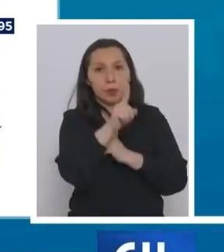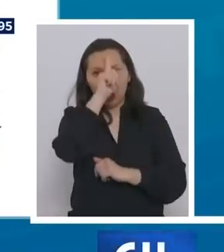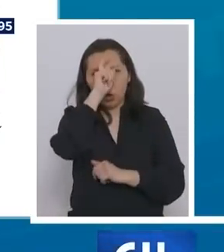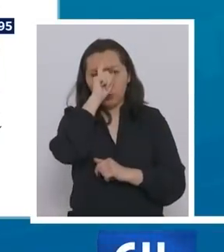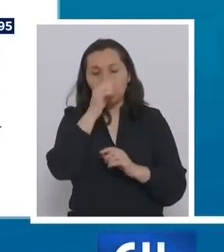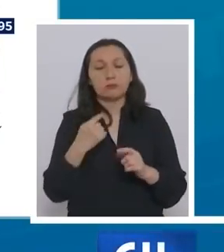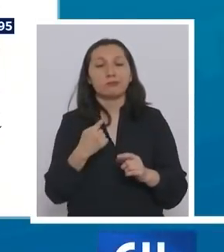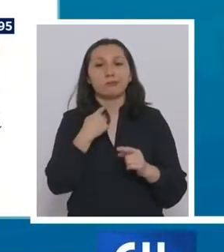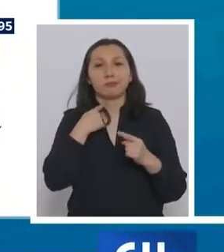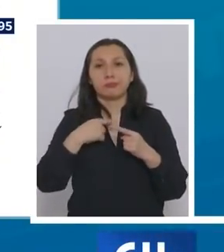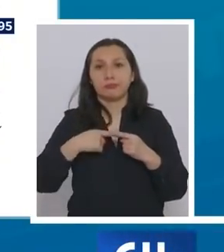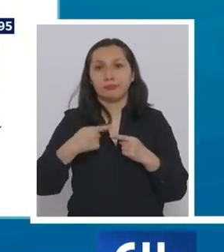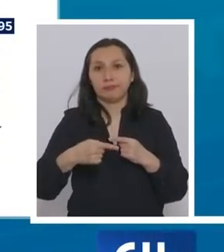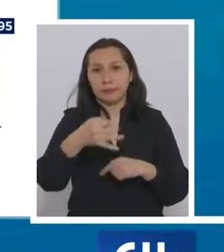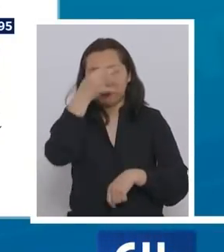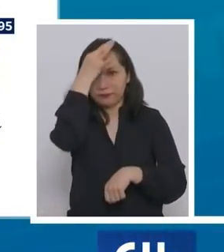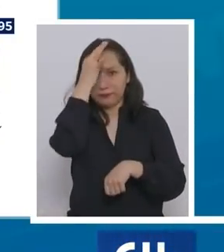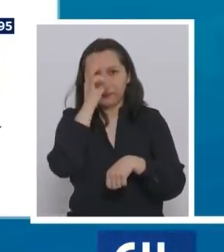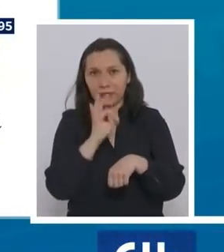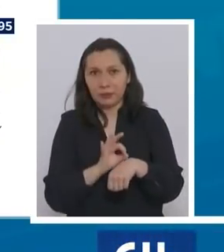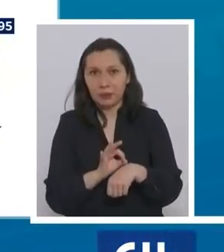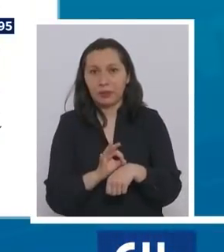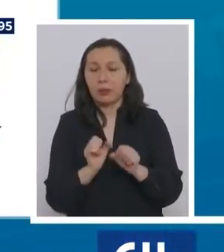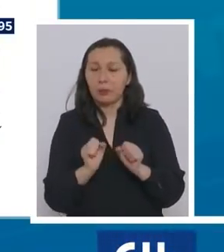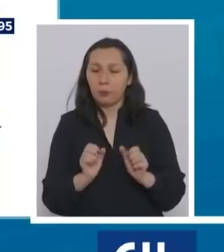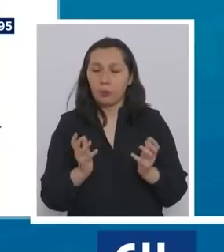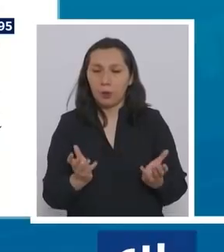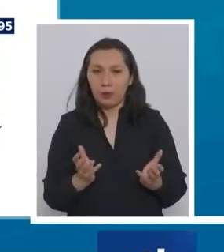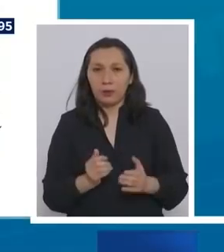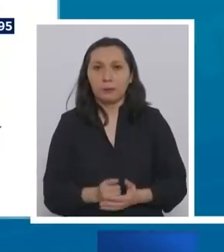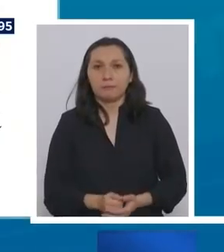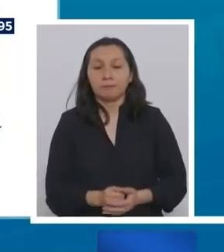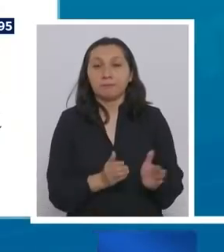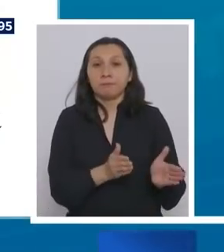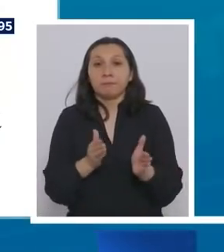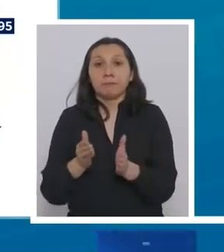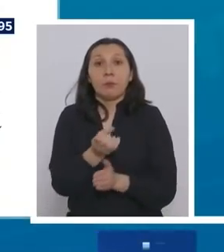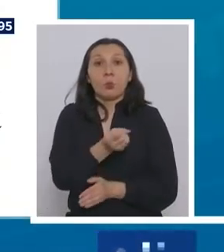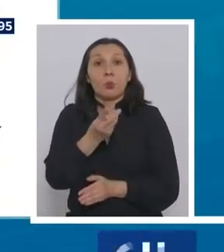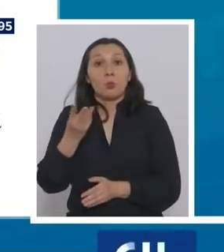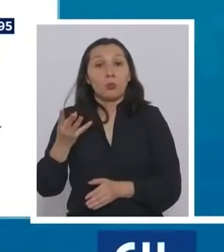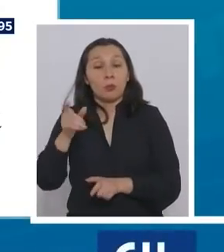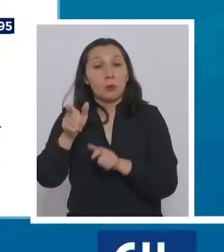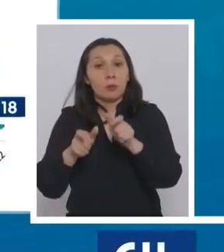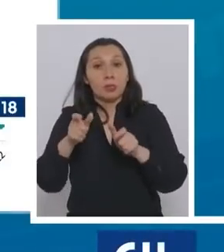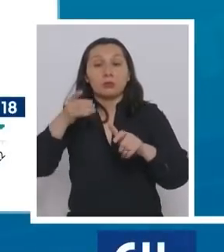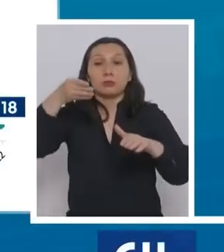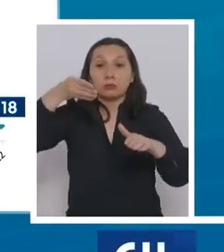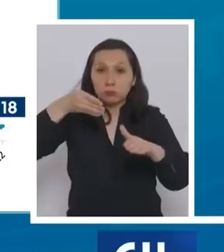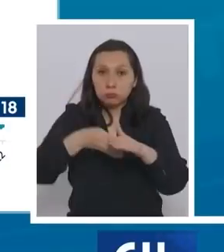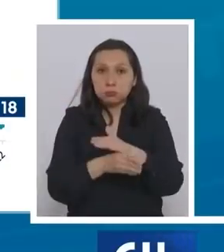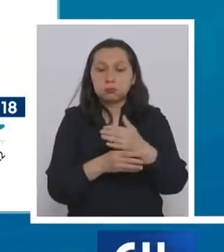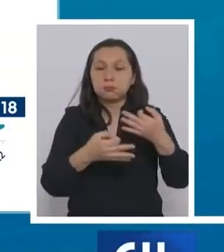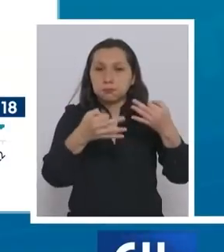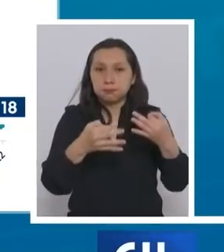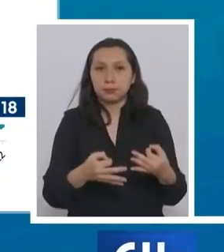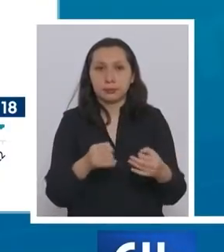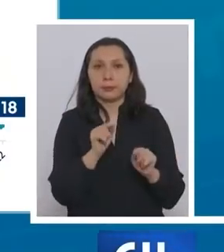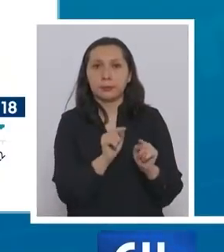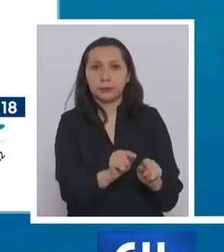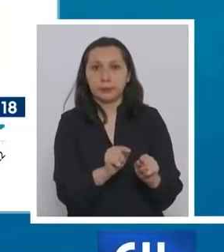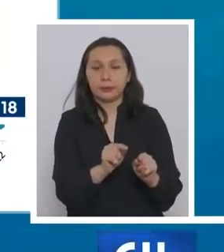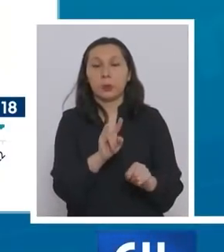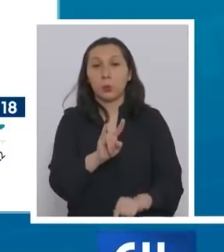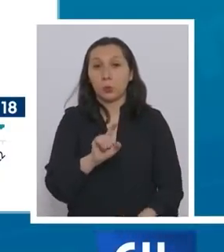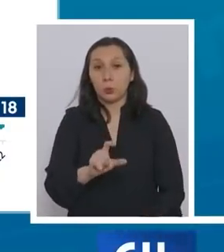a consecuencia de esta enfermedad. En cuanto al número de pacientes que ingresan a